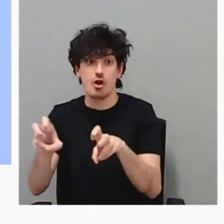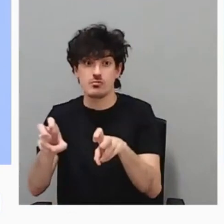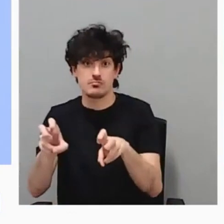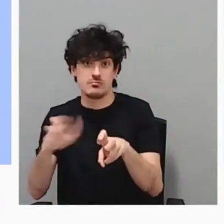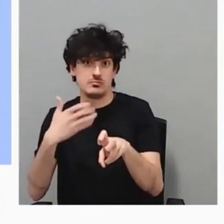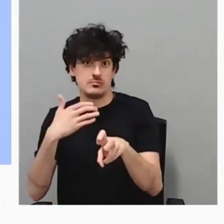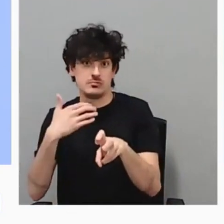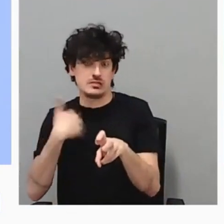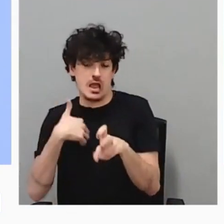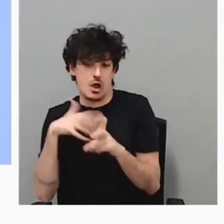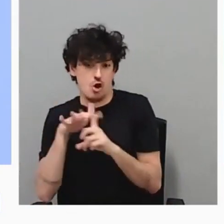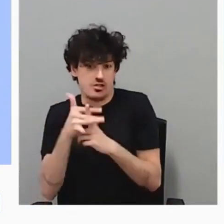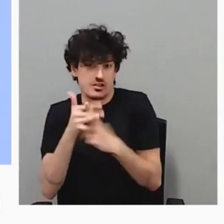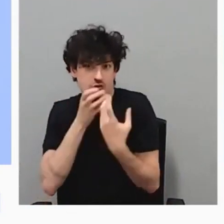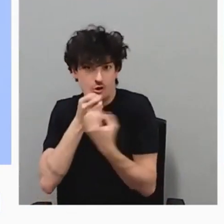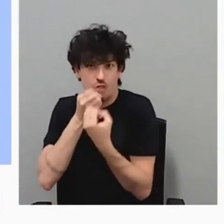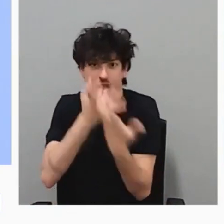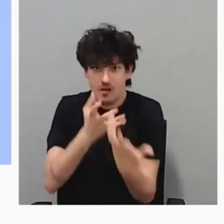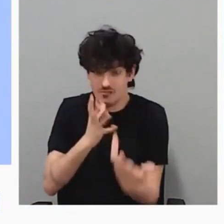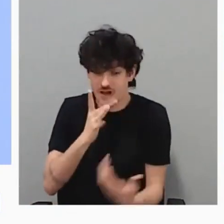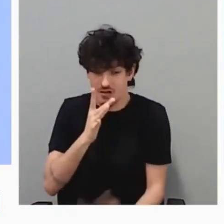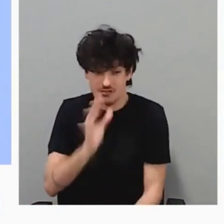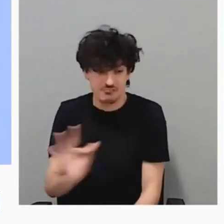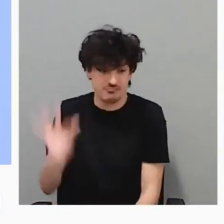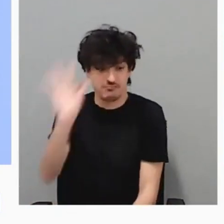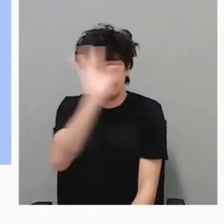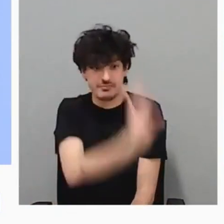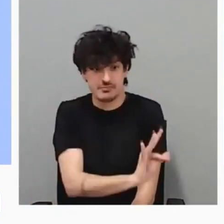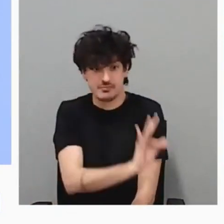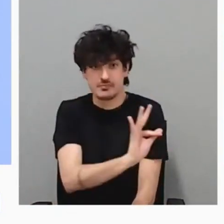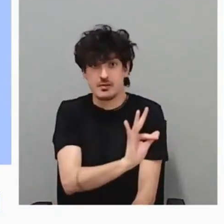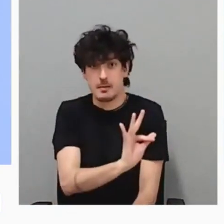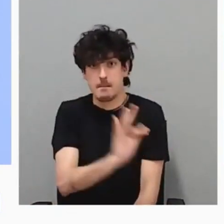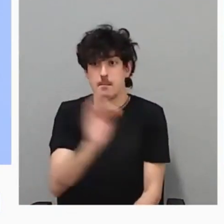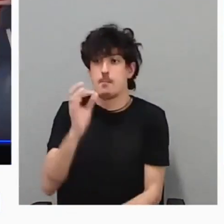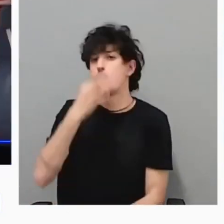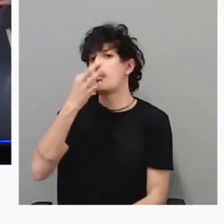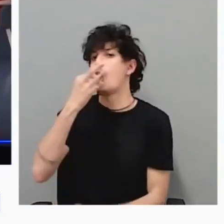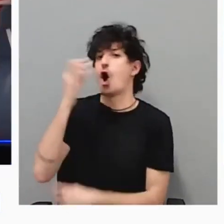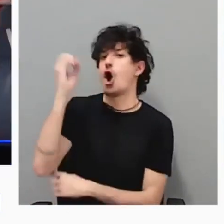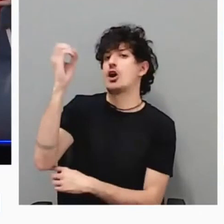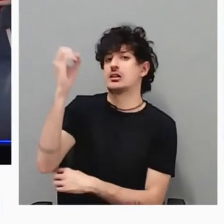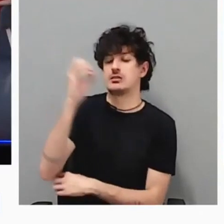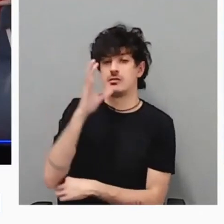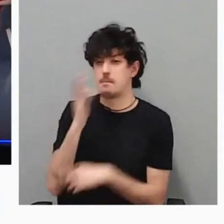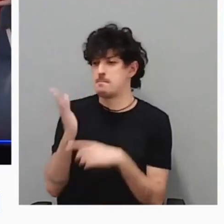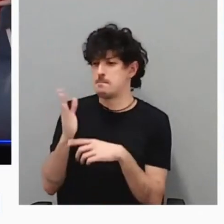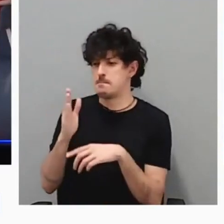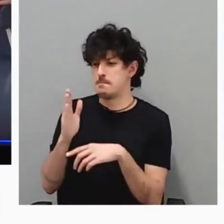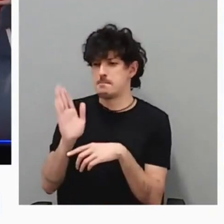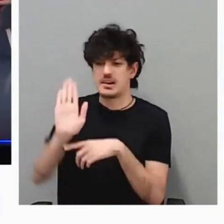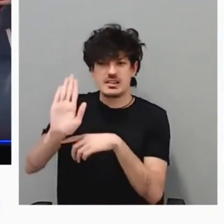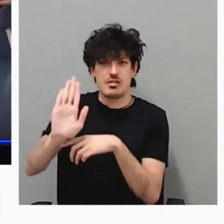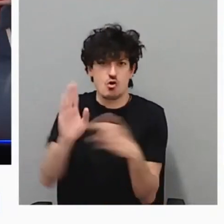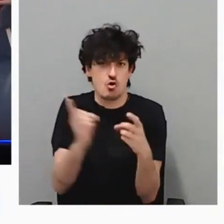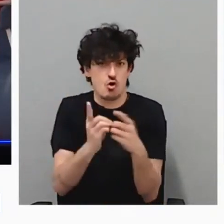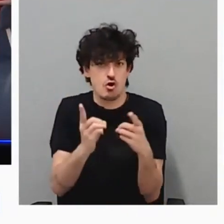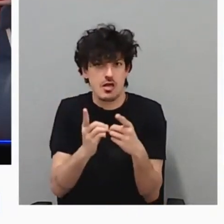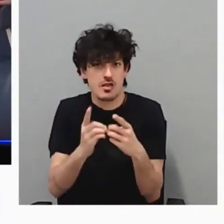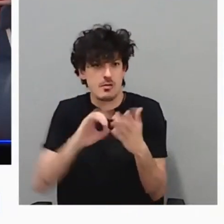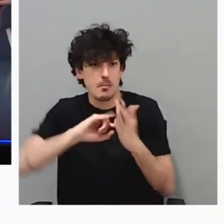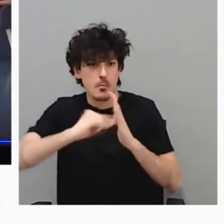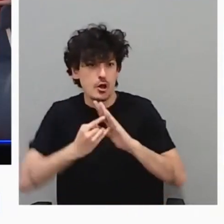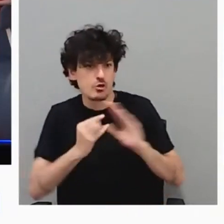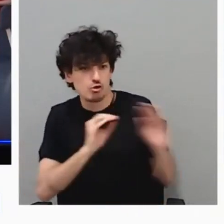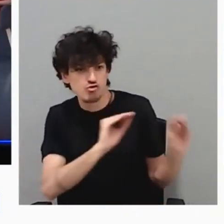gustaría dar el paso a nuestros ponentes, que nos van a hacer una breve presentación de sus proyectos o en lo que están involucrados ahora mismo,